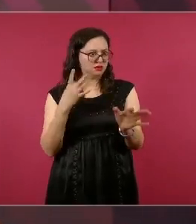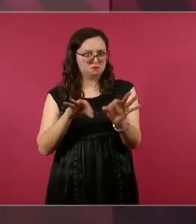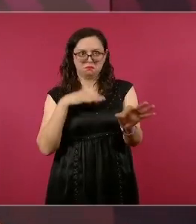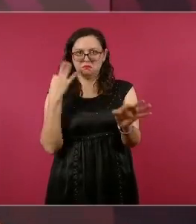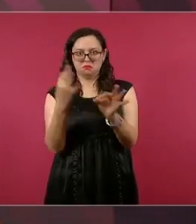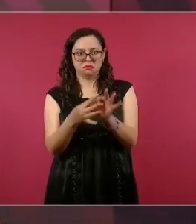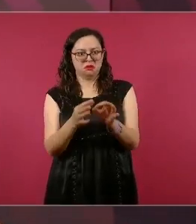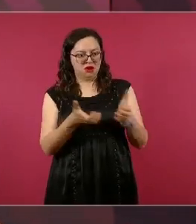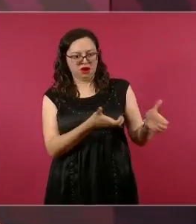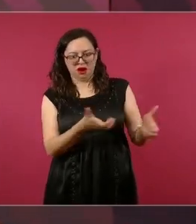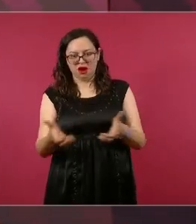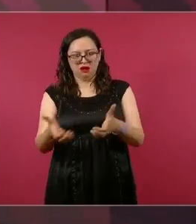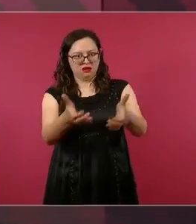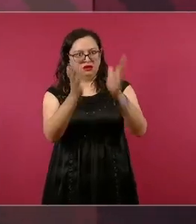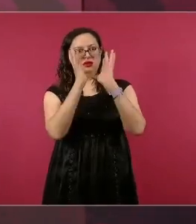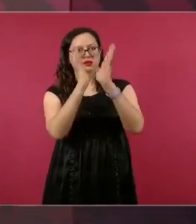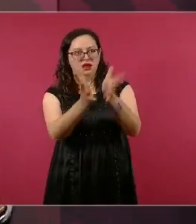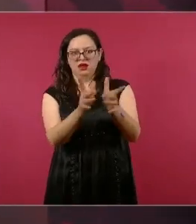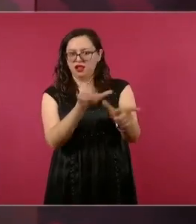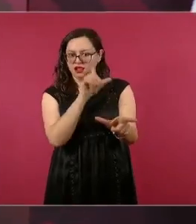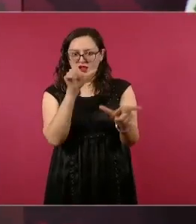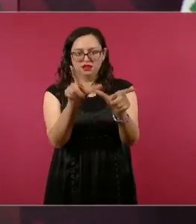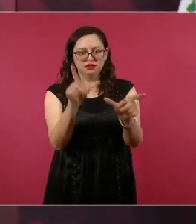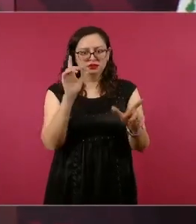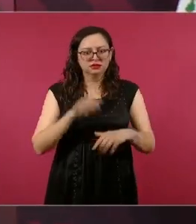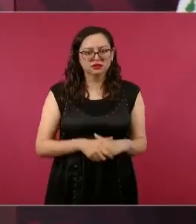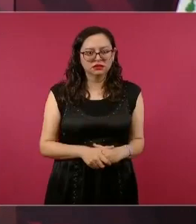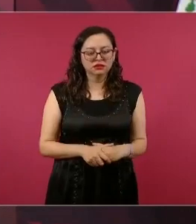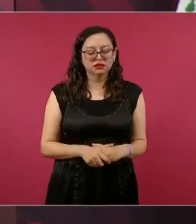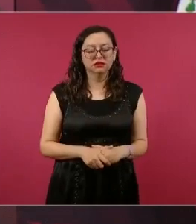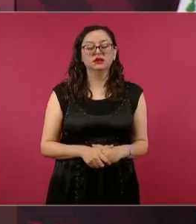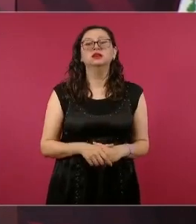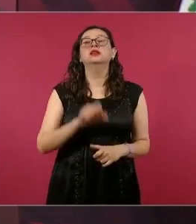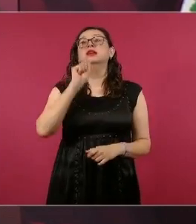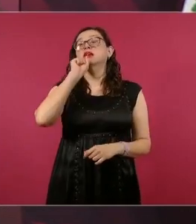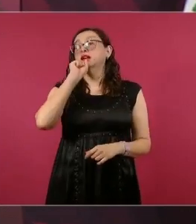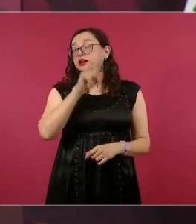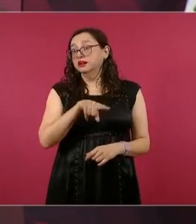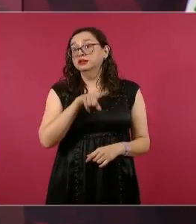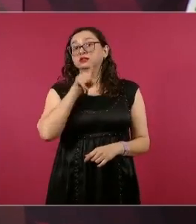terminado. Y fui también a Tamazula,